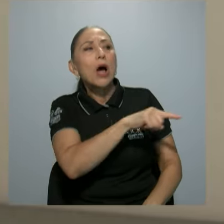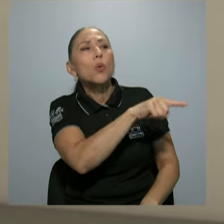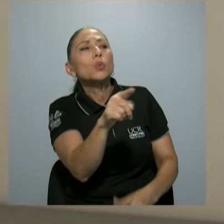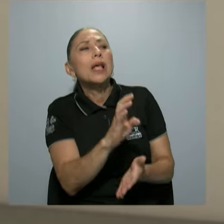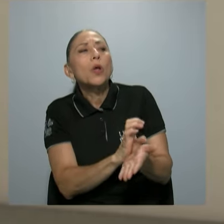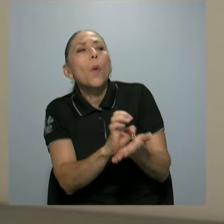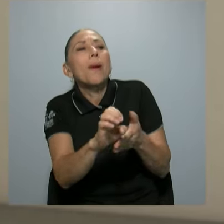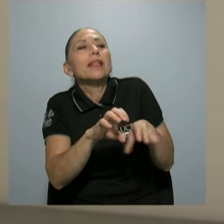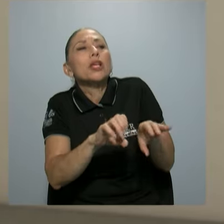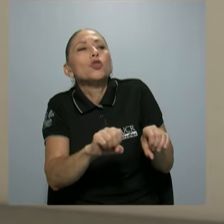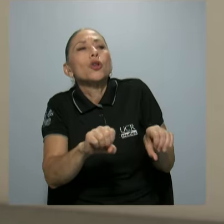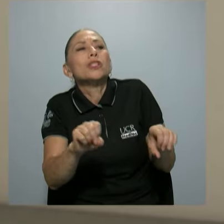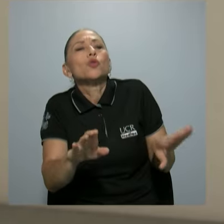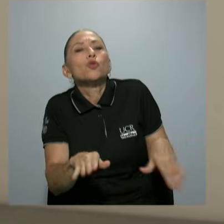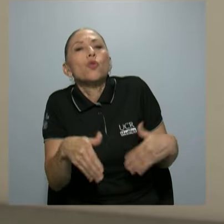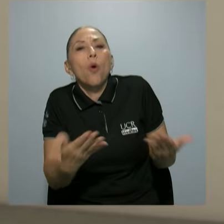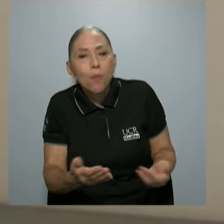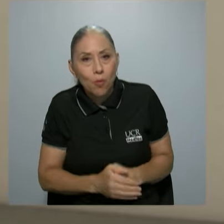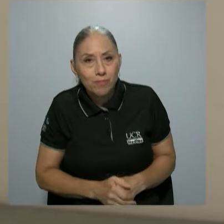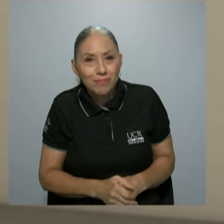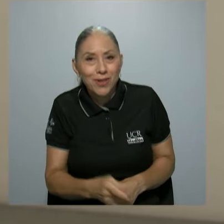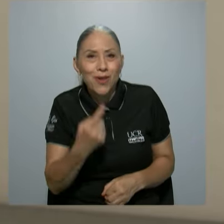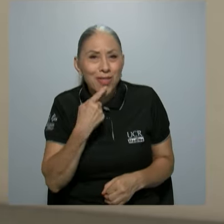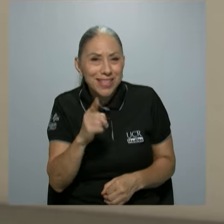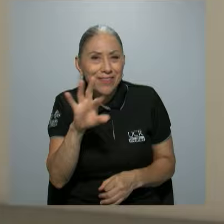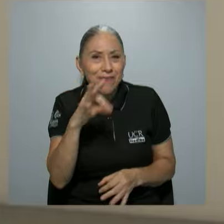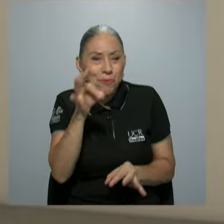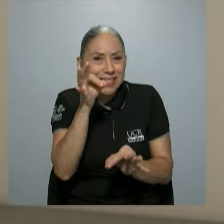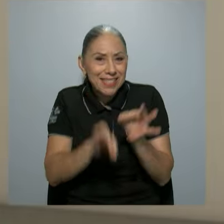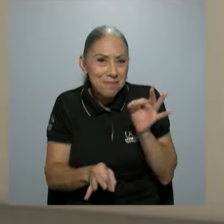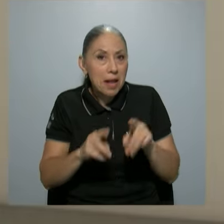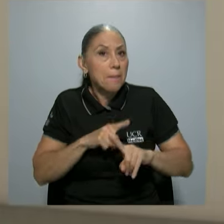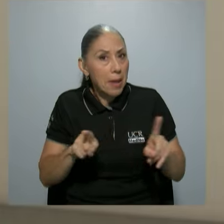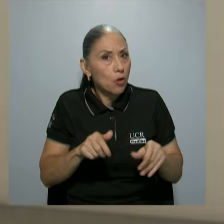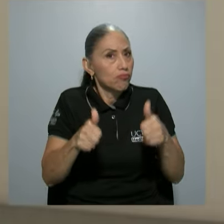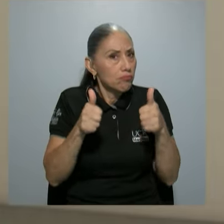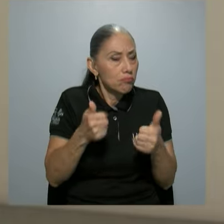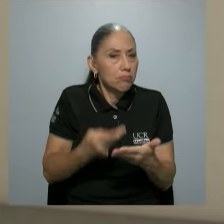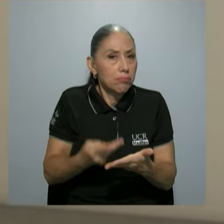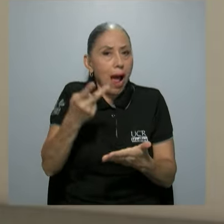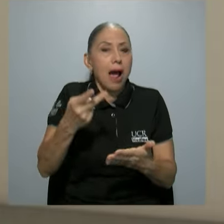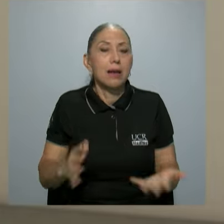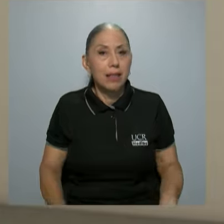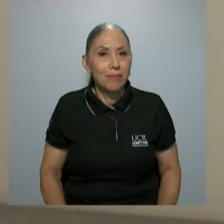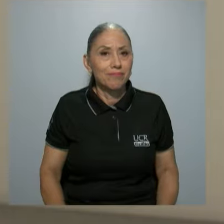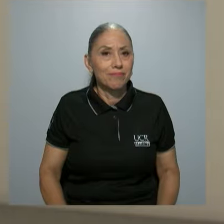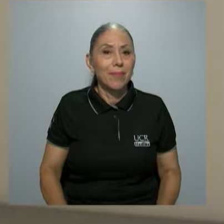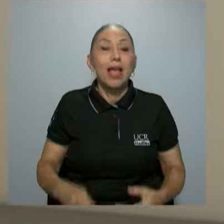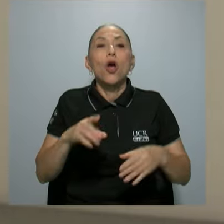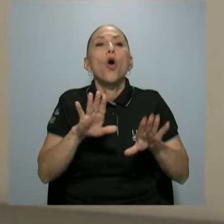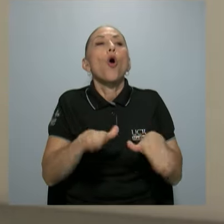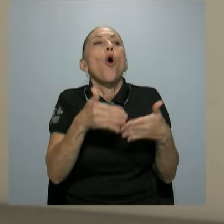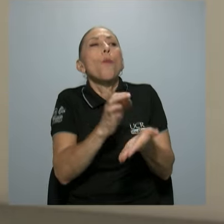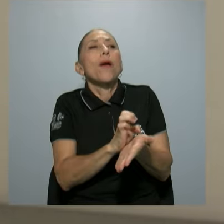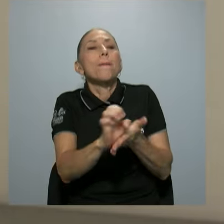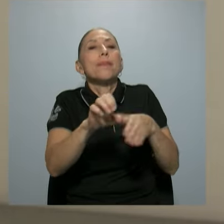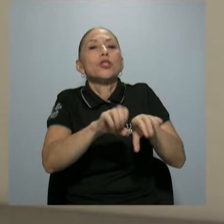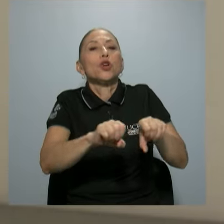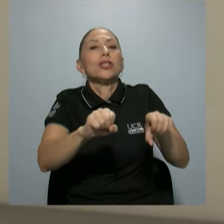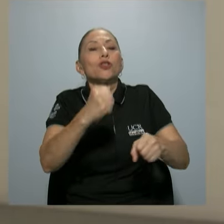manera más simple, pero válida, por supuesto, en obra pública. Y eso me permitiría a